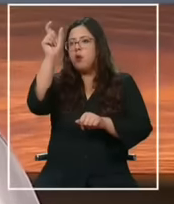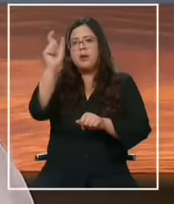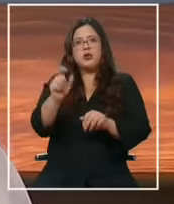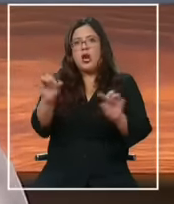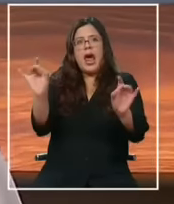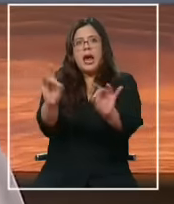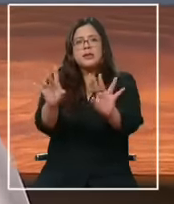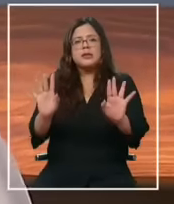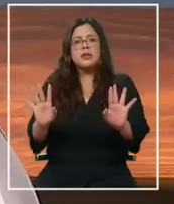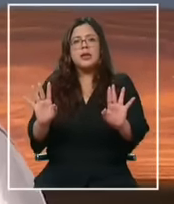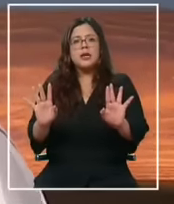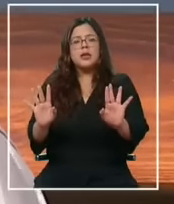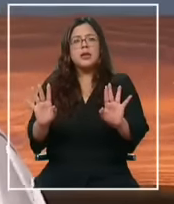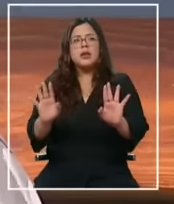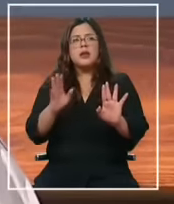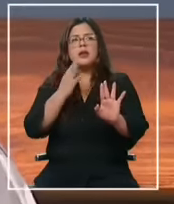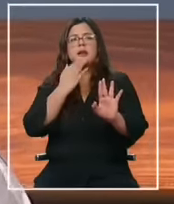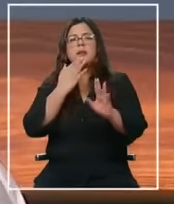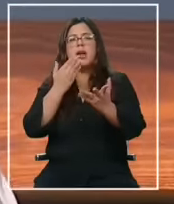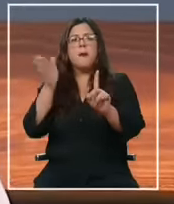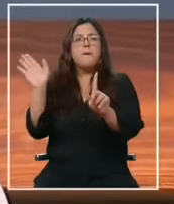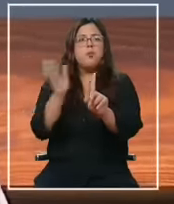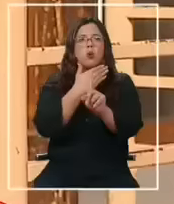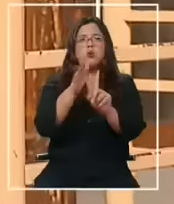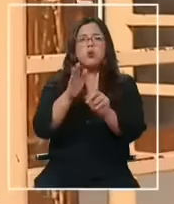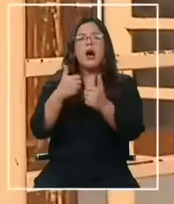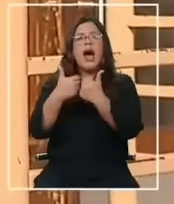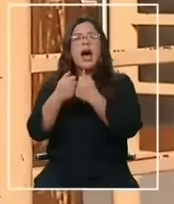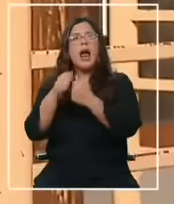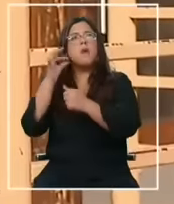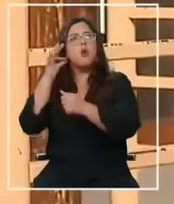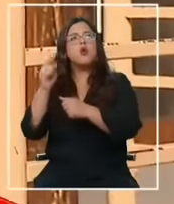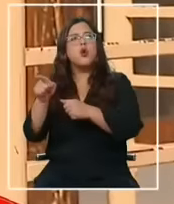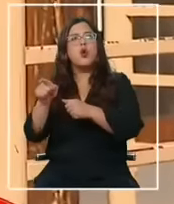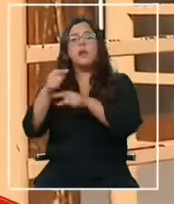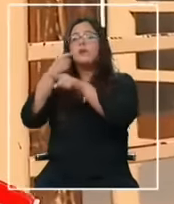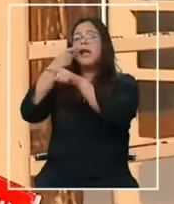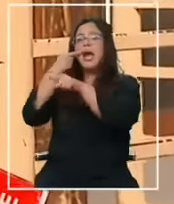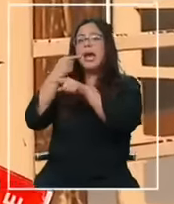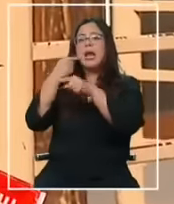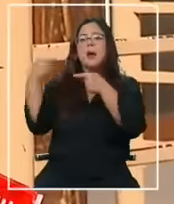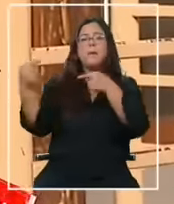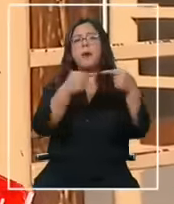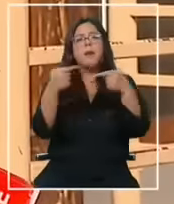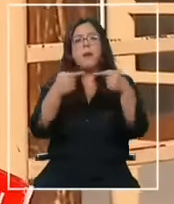tipo. Aparte, maltrataba a la polola también. Él había estado discutiendo